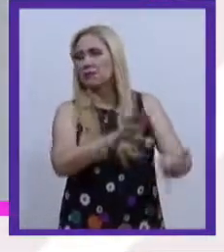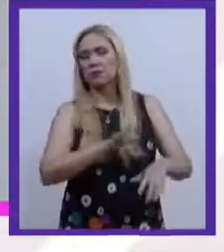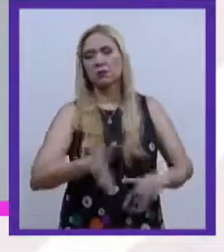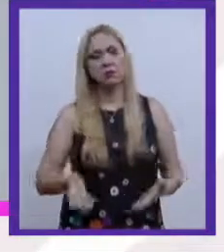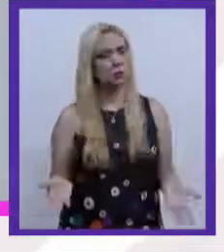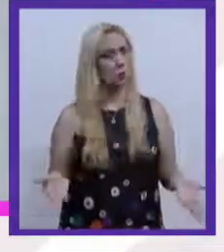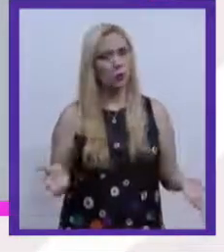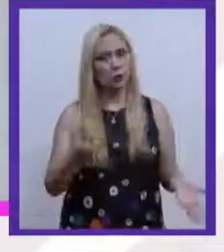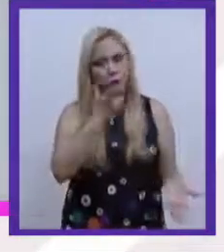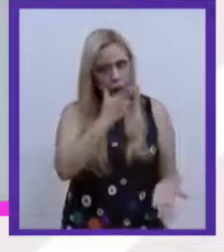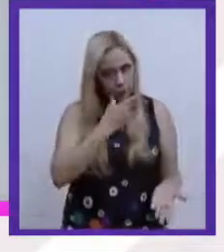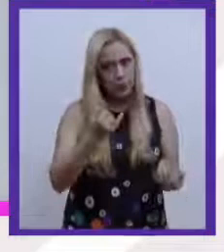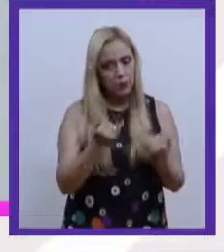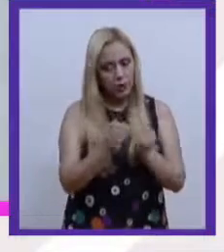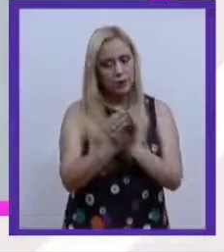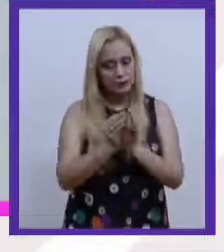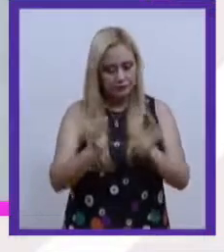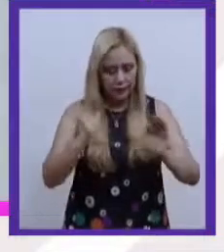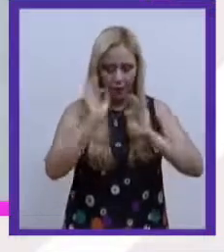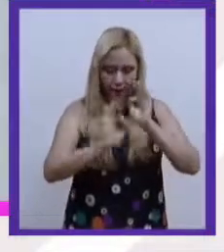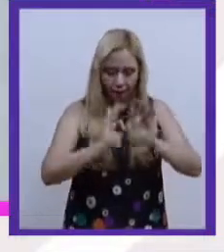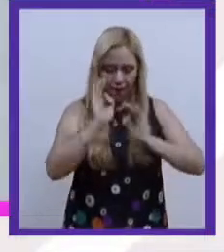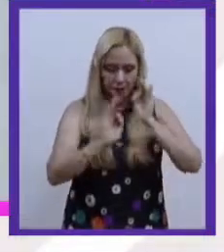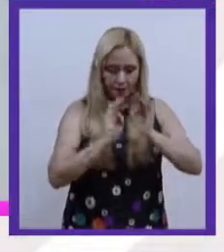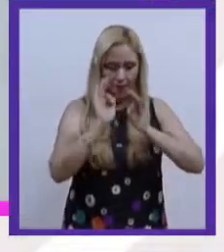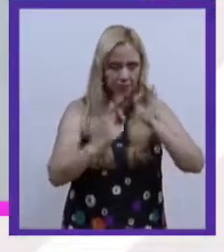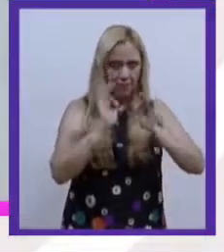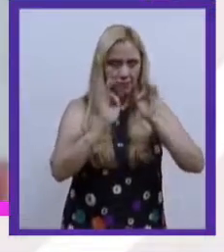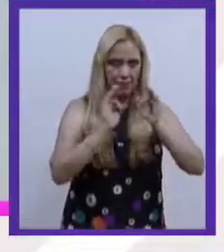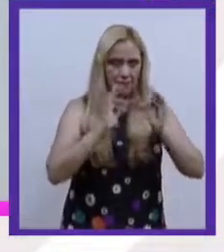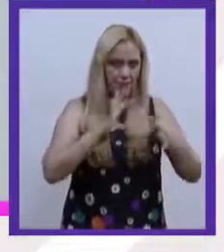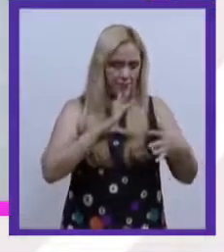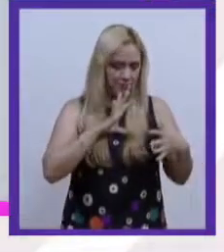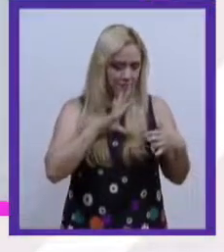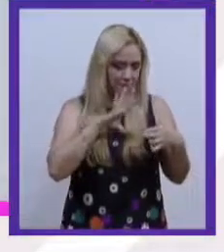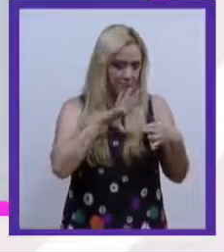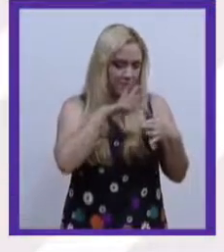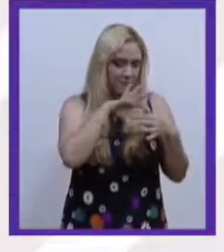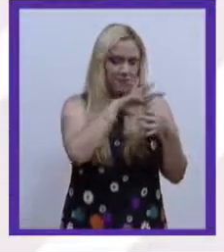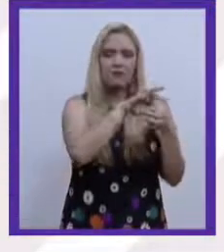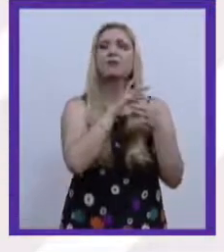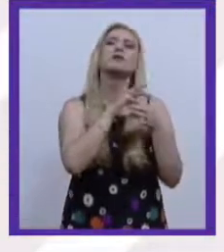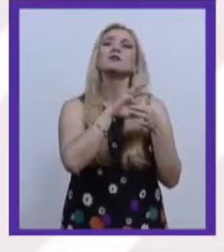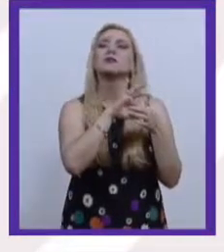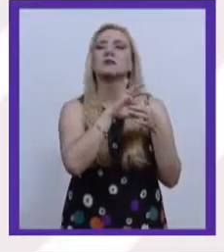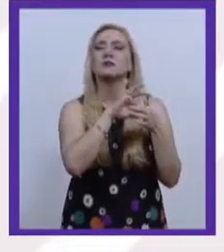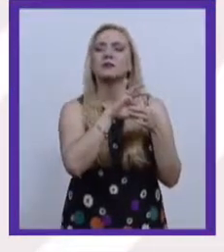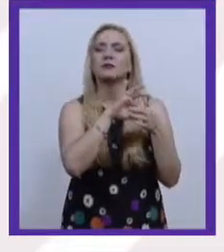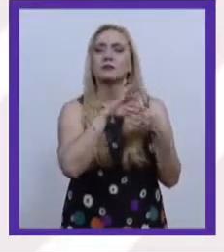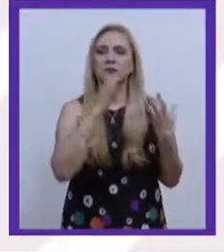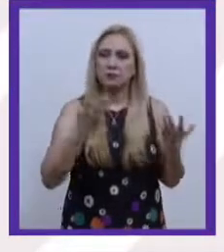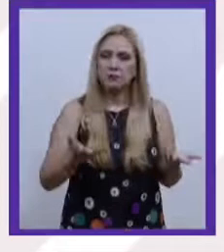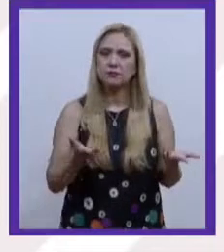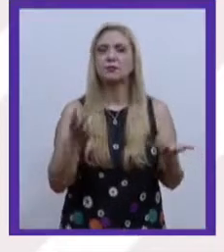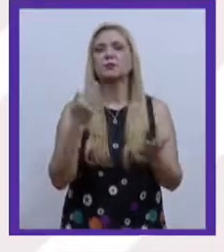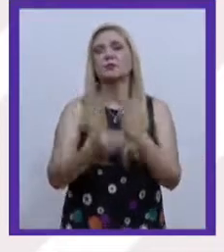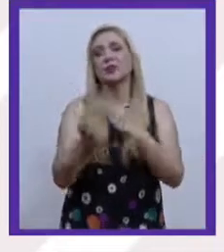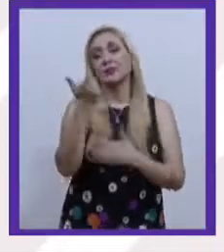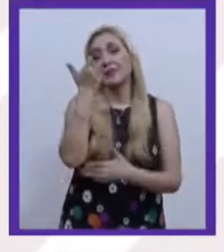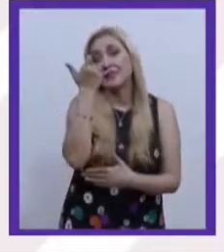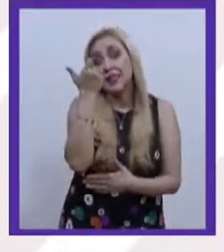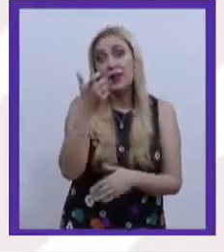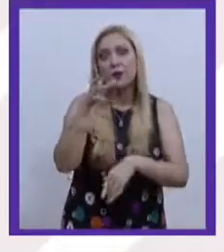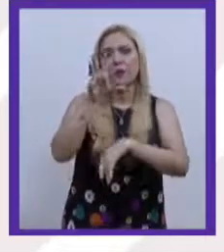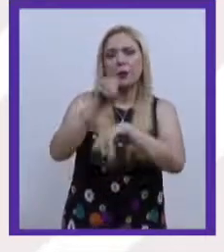una mejor, ¿no?, vida de todos y todas, pues se ve como una cuestión, otra vez, ¿no?, una cuestión de financiamiento, de